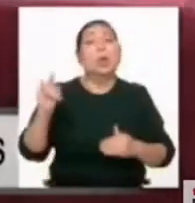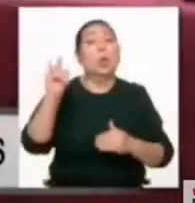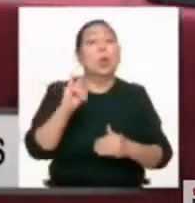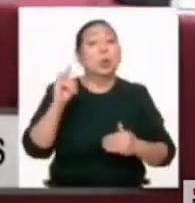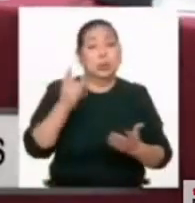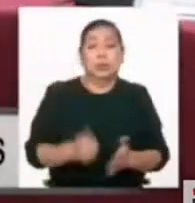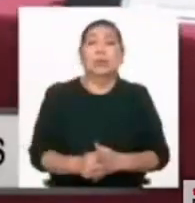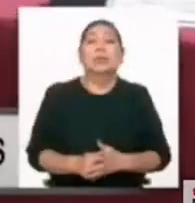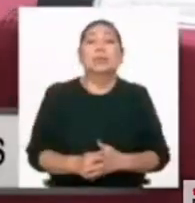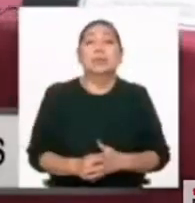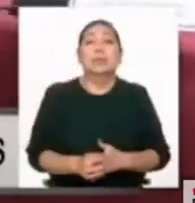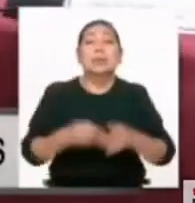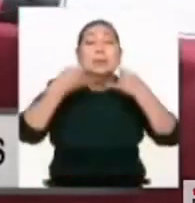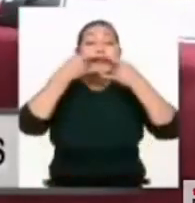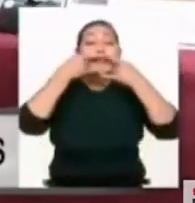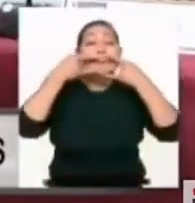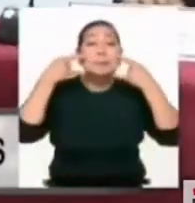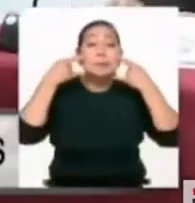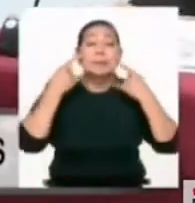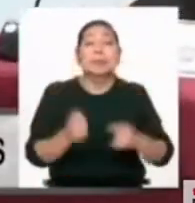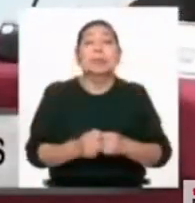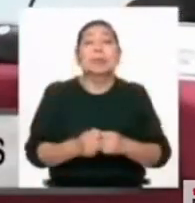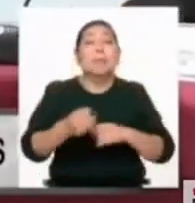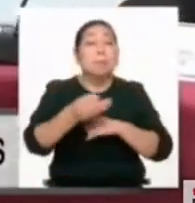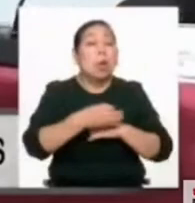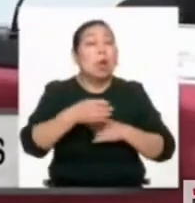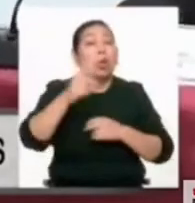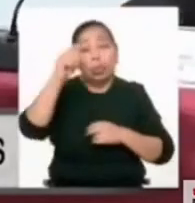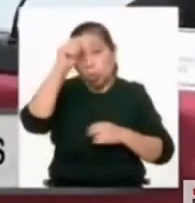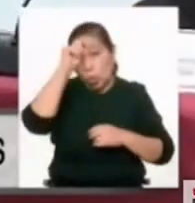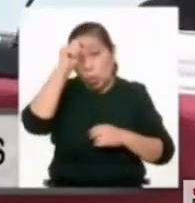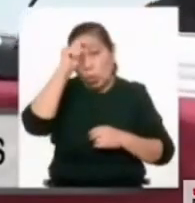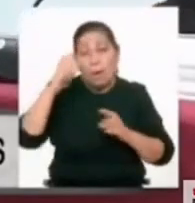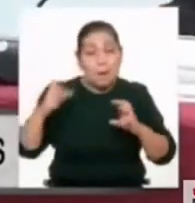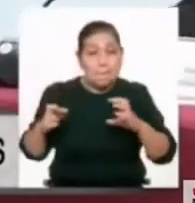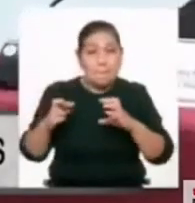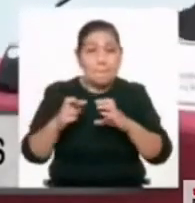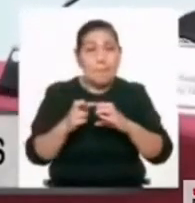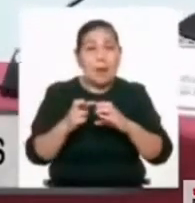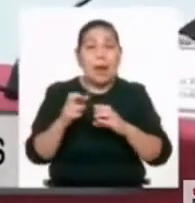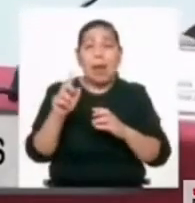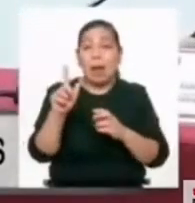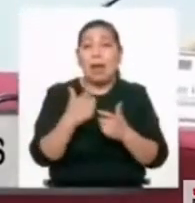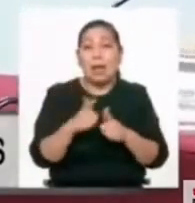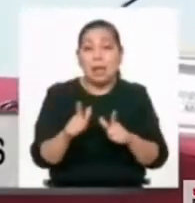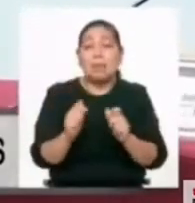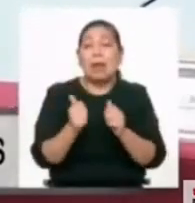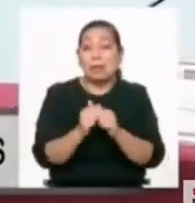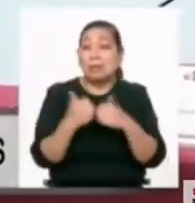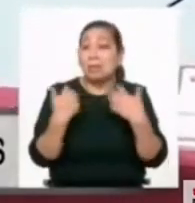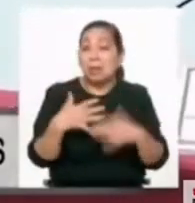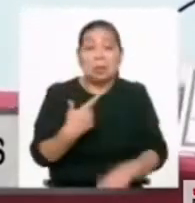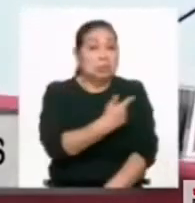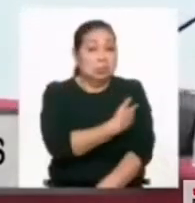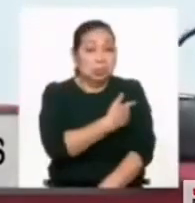uso facultativo de la mascarilla a las regiones de Tumbes, Pasco y La Libertad, por contar ya con